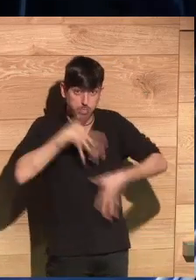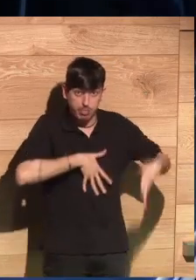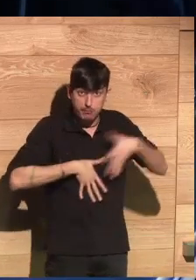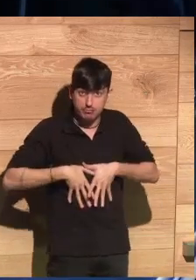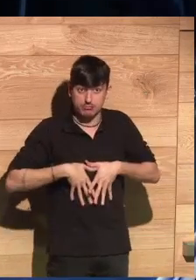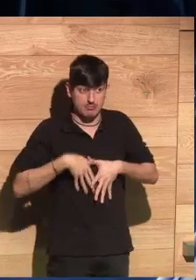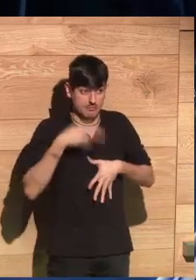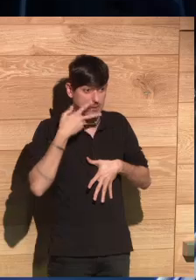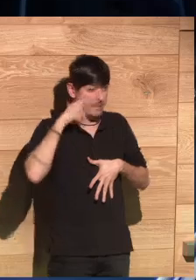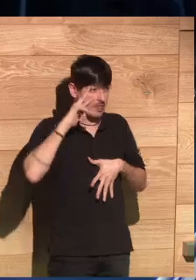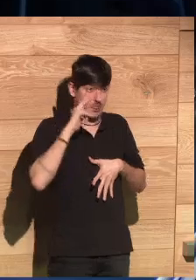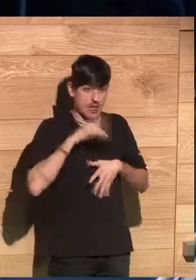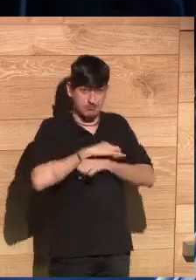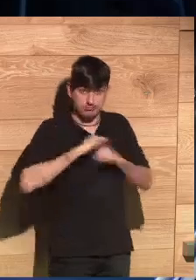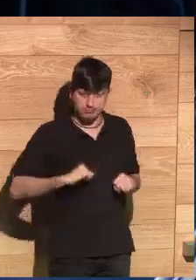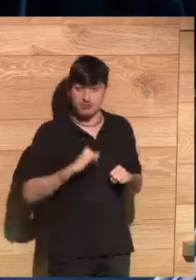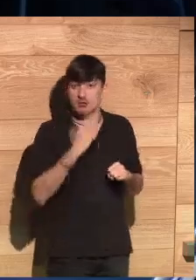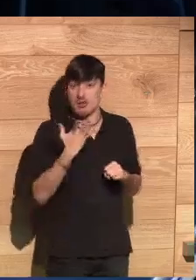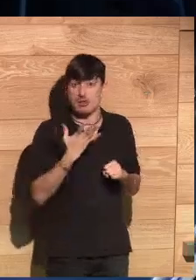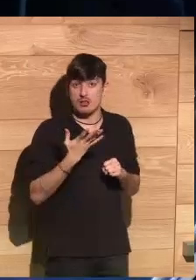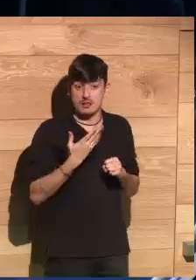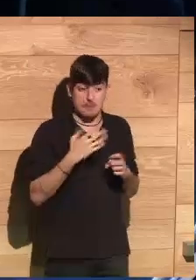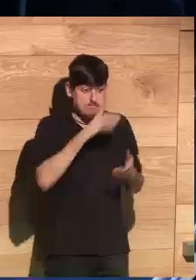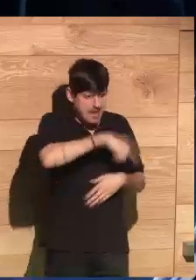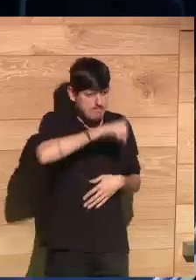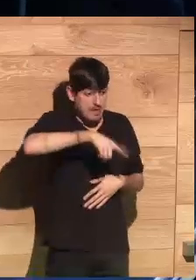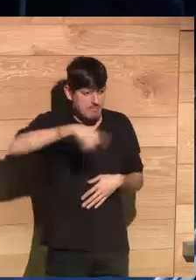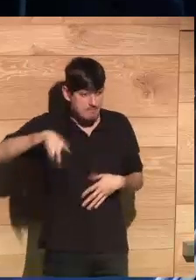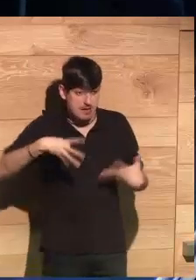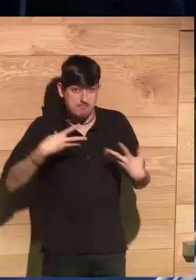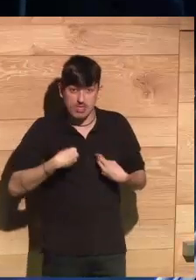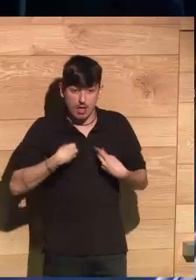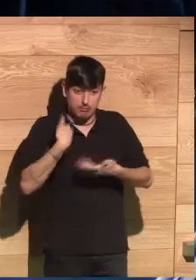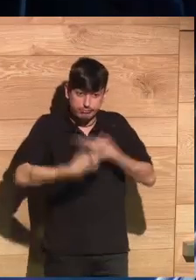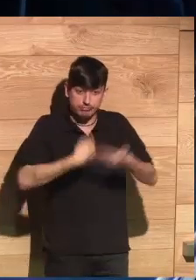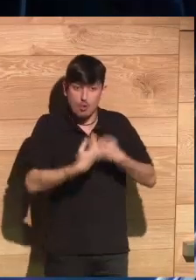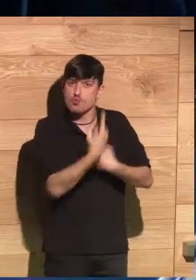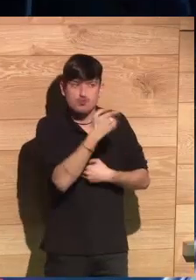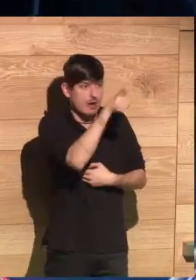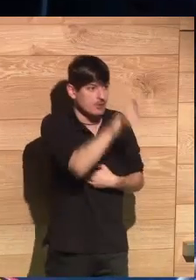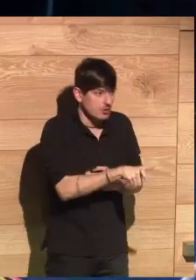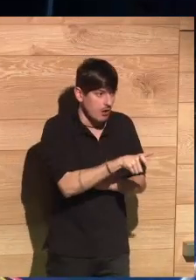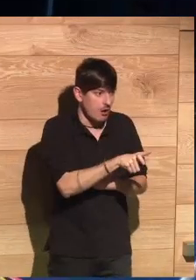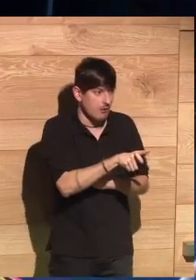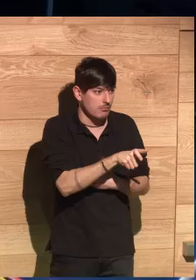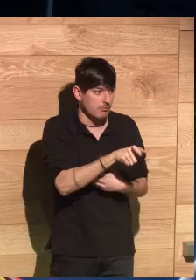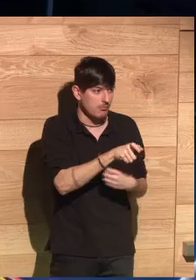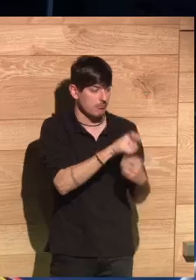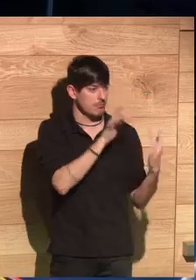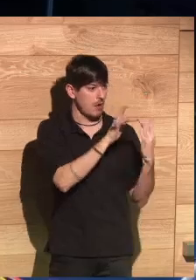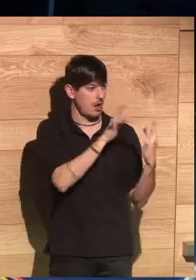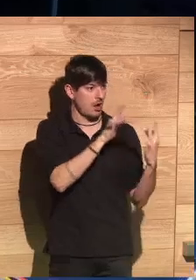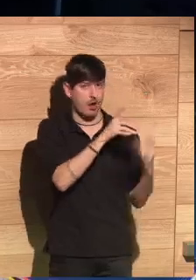No, la acción de nuestro día a día, del paso de los meses, no es solo una persona, no solo tenemos un interlocutor, sino que la